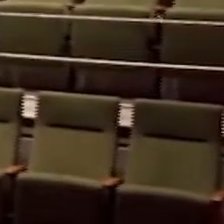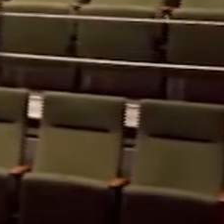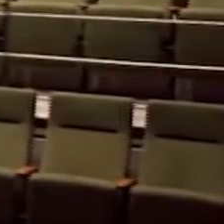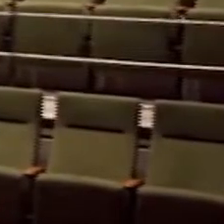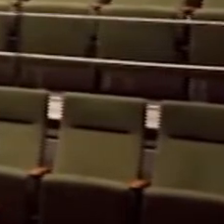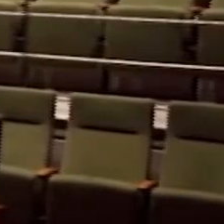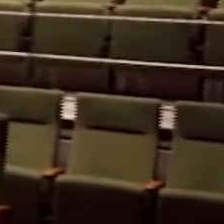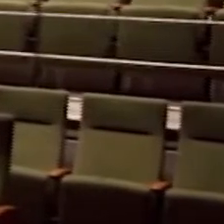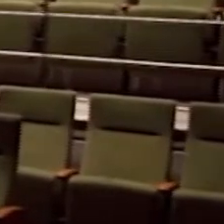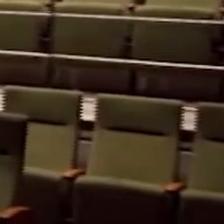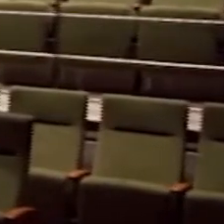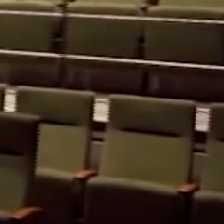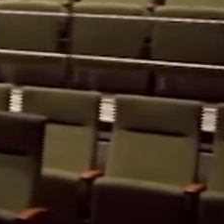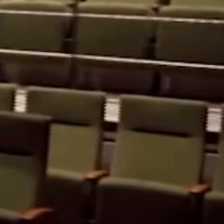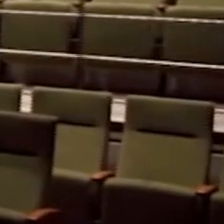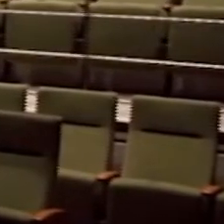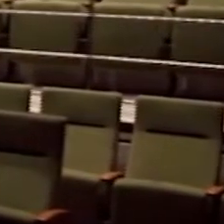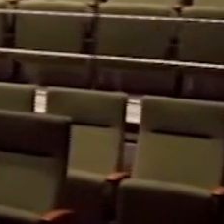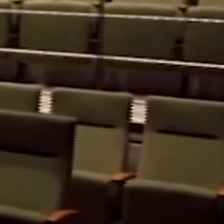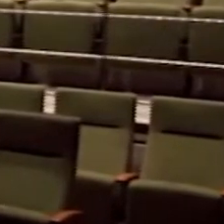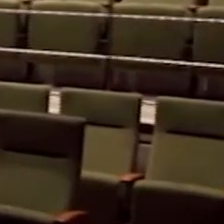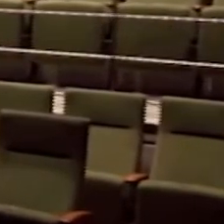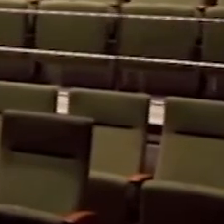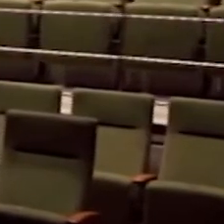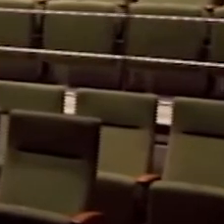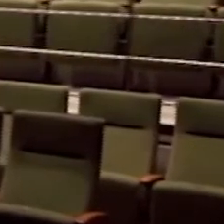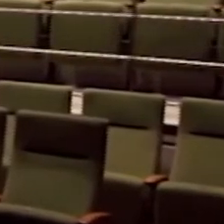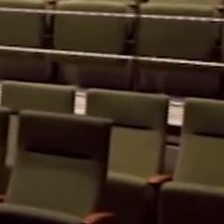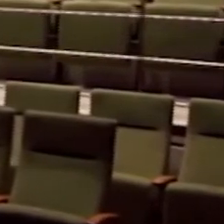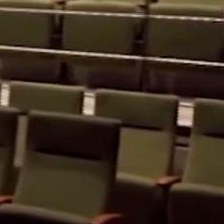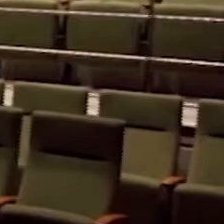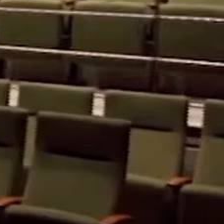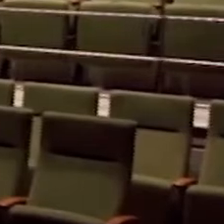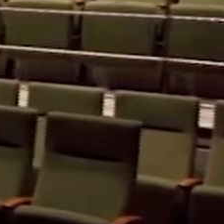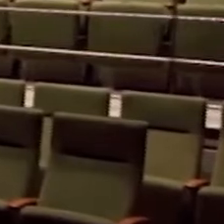cine ficción y documental.